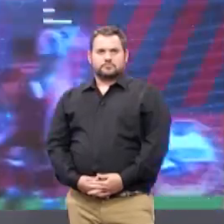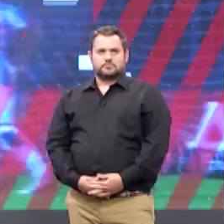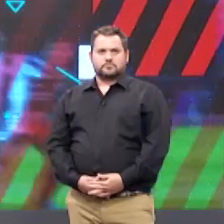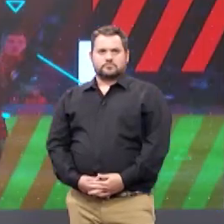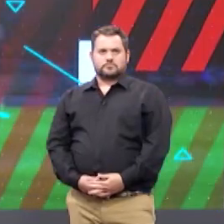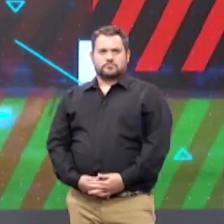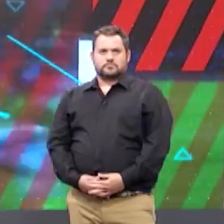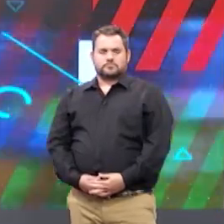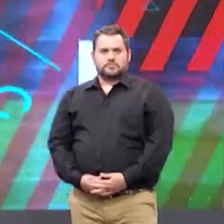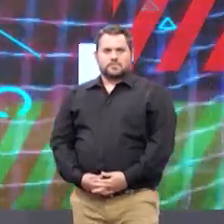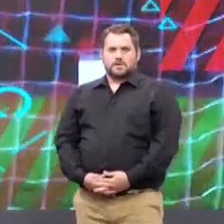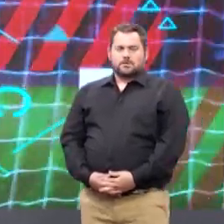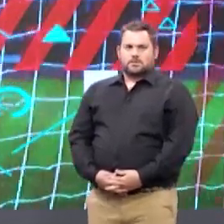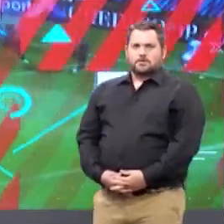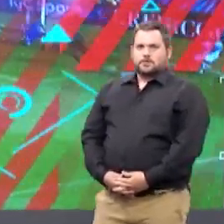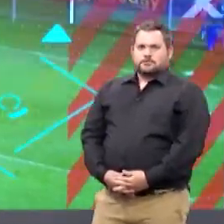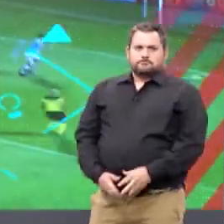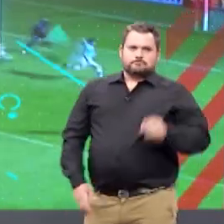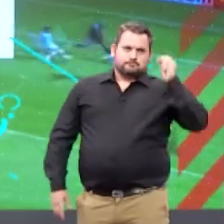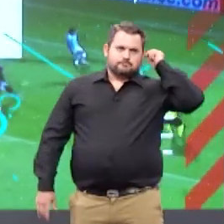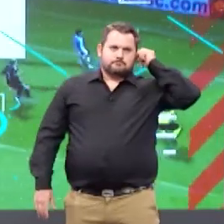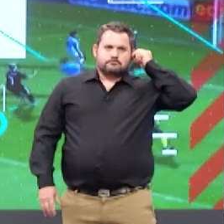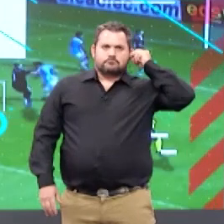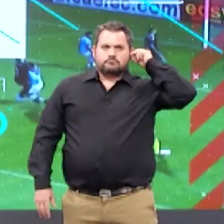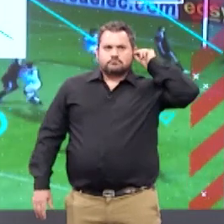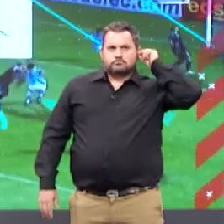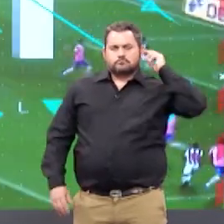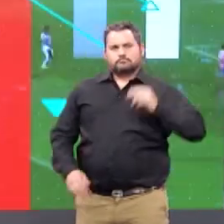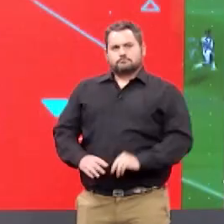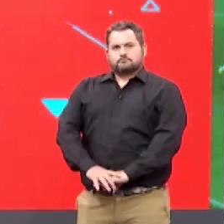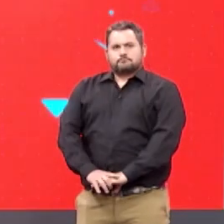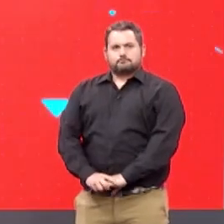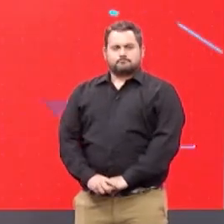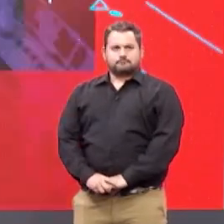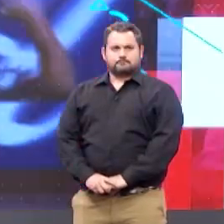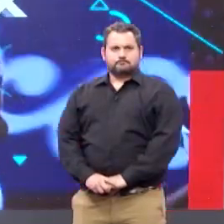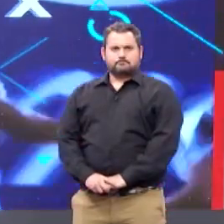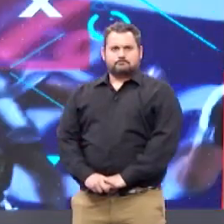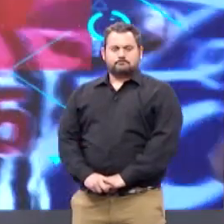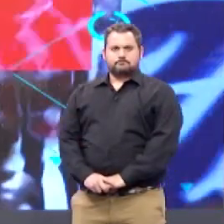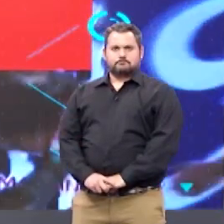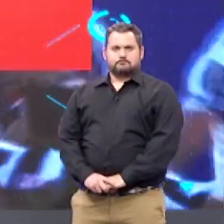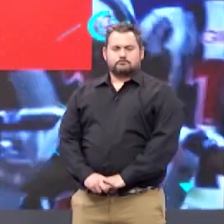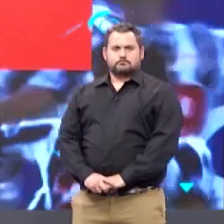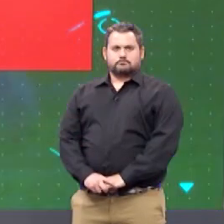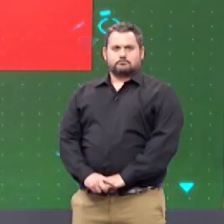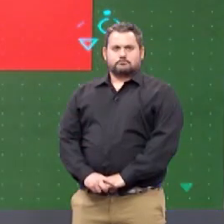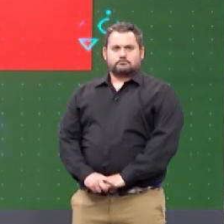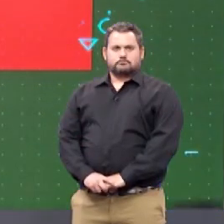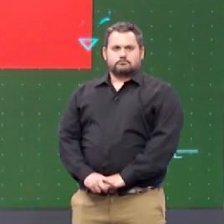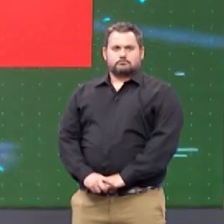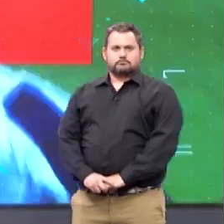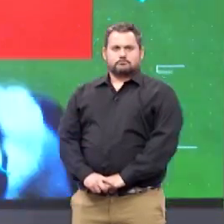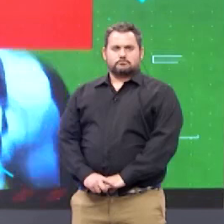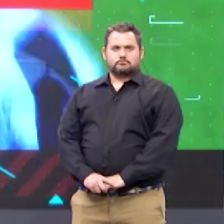Es de pronóstico reservado. ¿Por qué debiera? Yo soy de los que considera que Talleres, ofensivamente, Talleres mano a mano hoy es más que